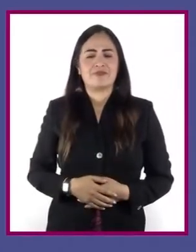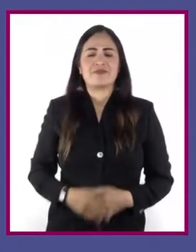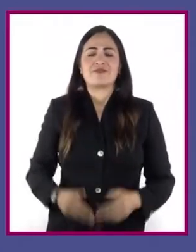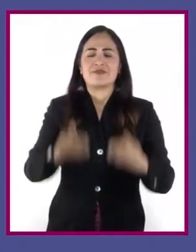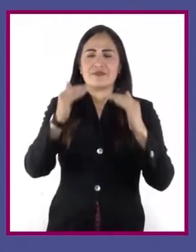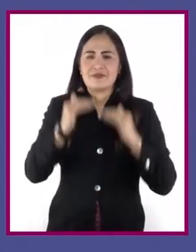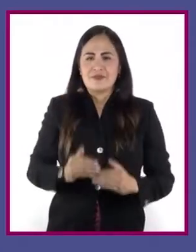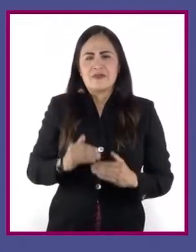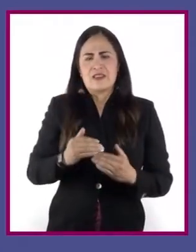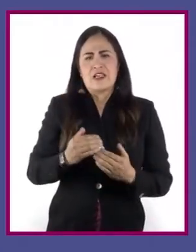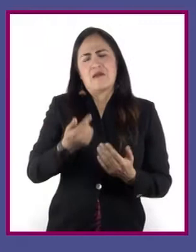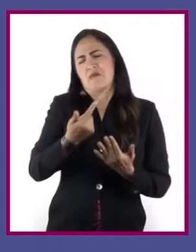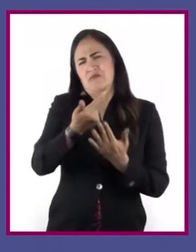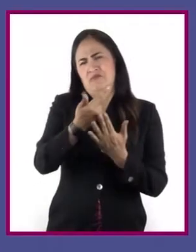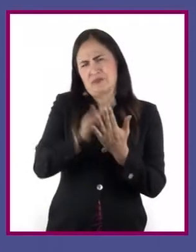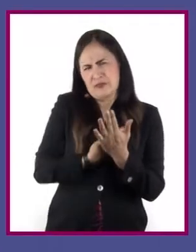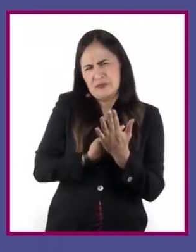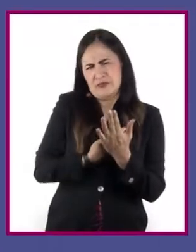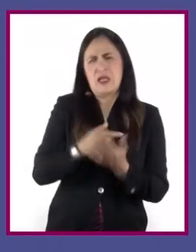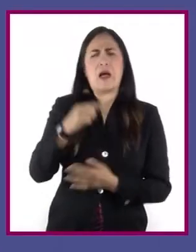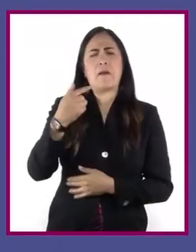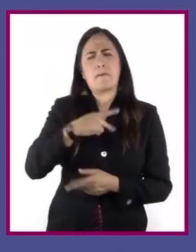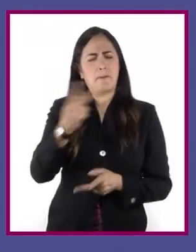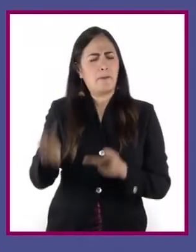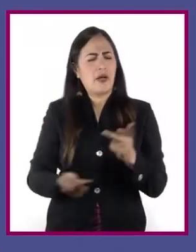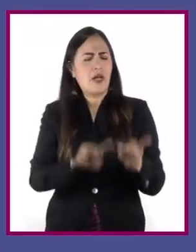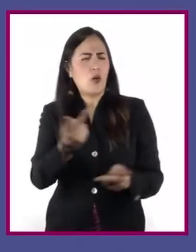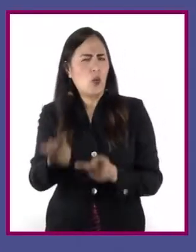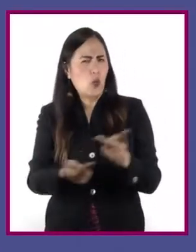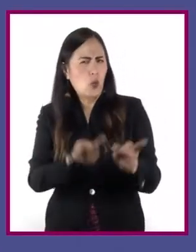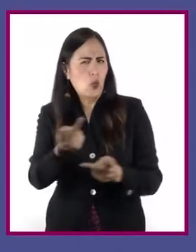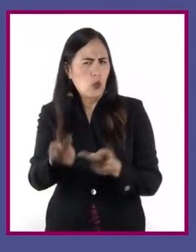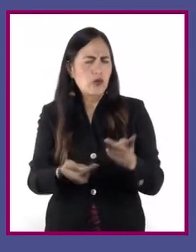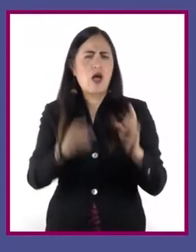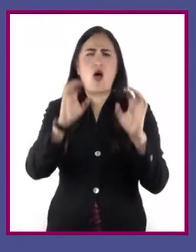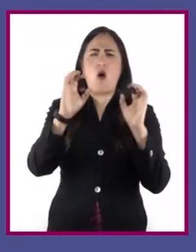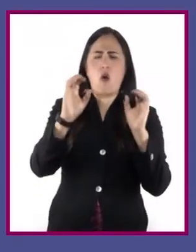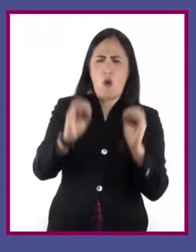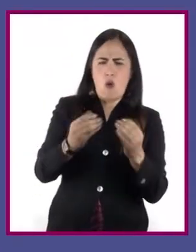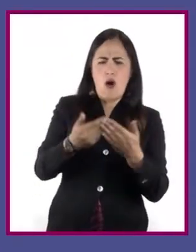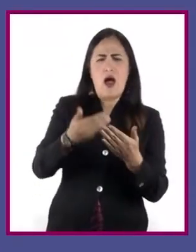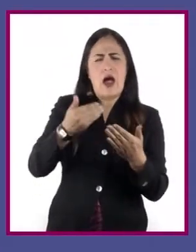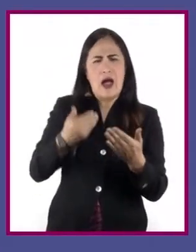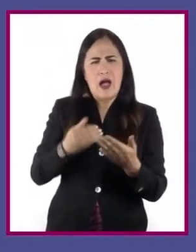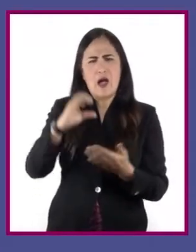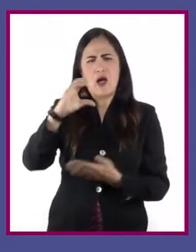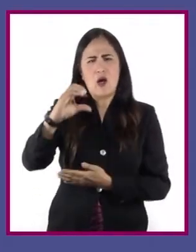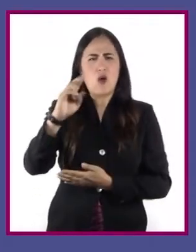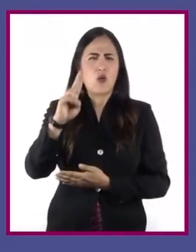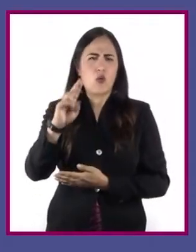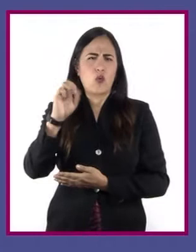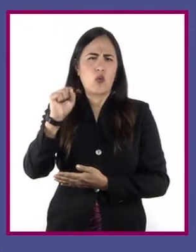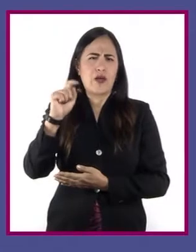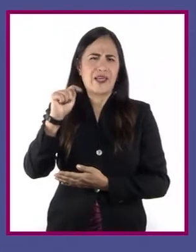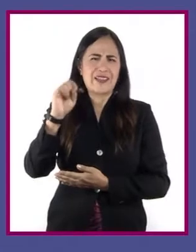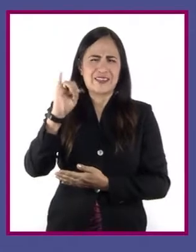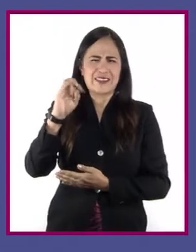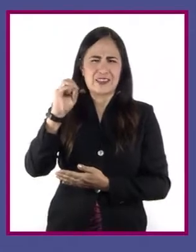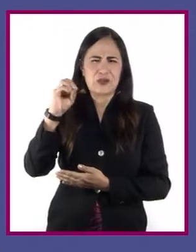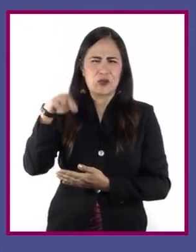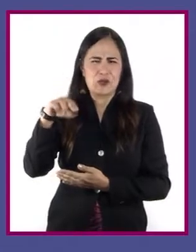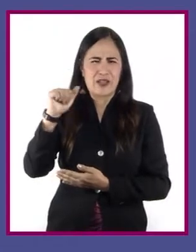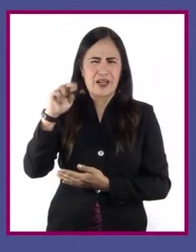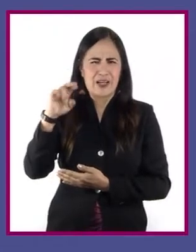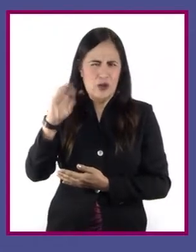guía de preguntas o lo que podríamos llamar también cuestionario previo para que eviten fugas o